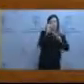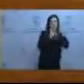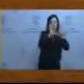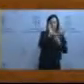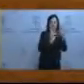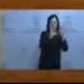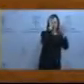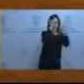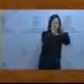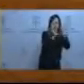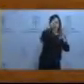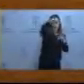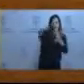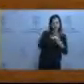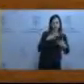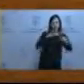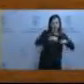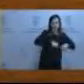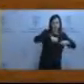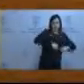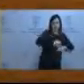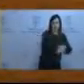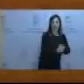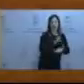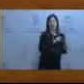desfibrilador y el tiempo hasta la desfibrilación.